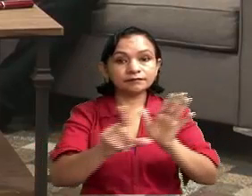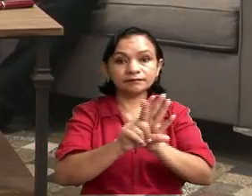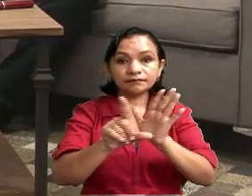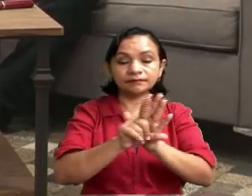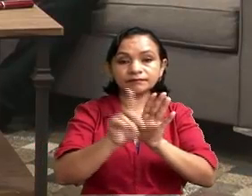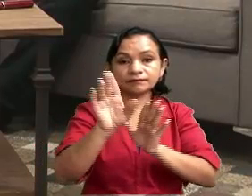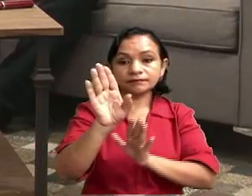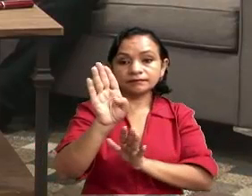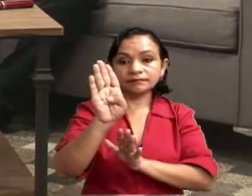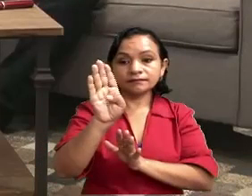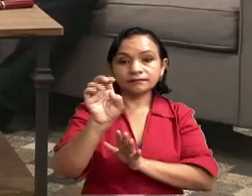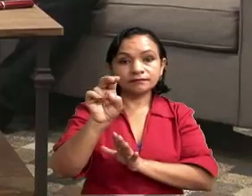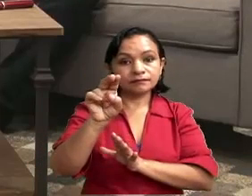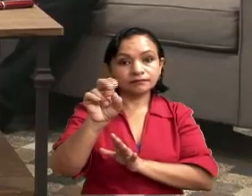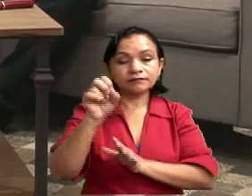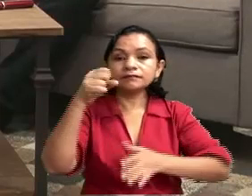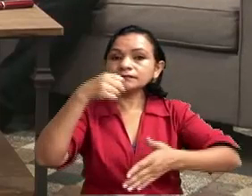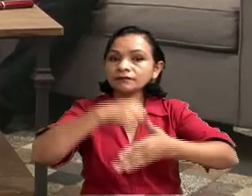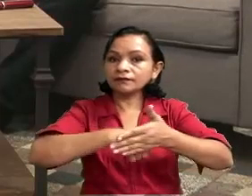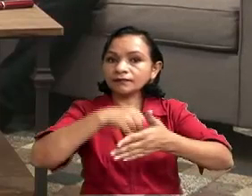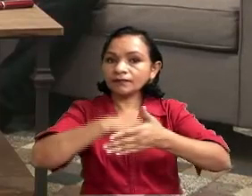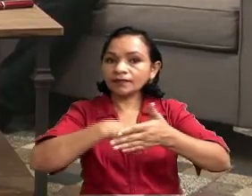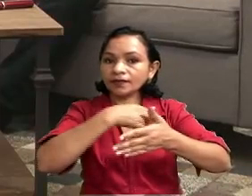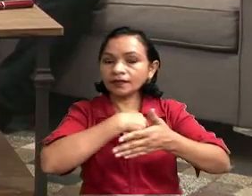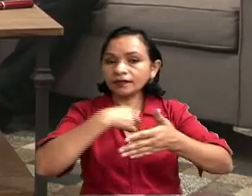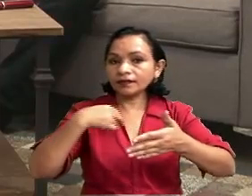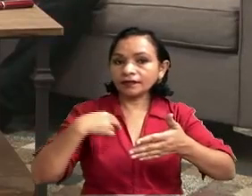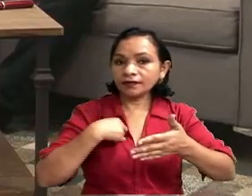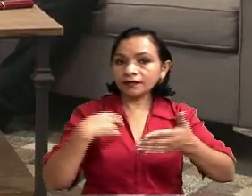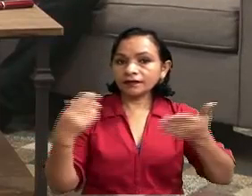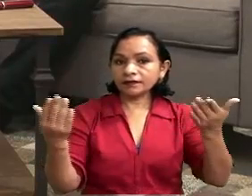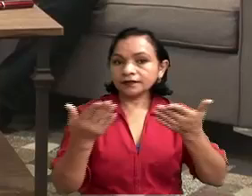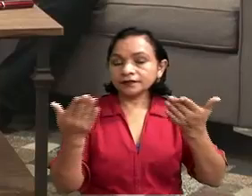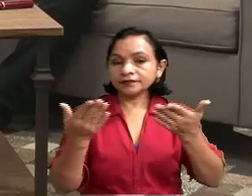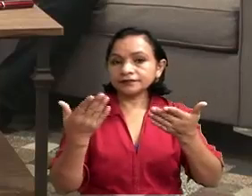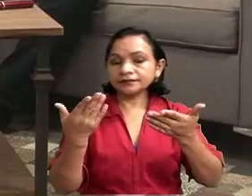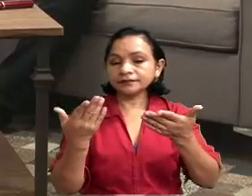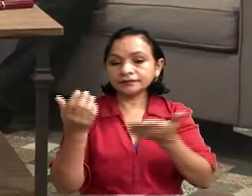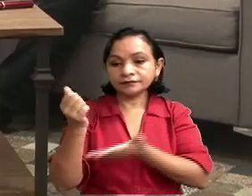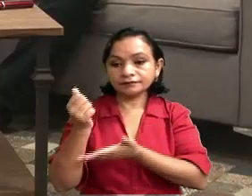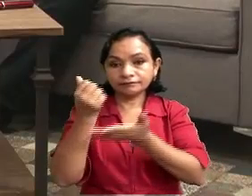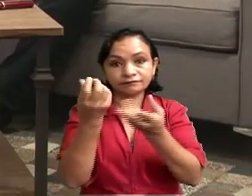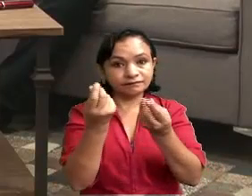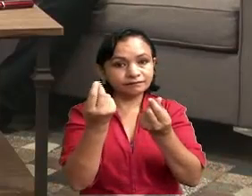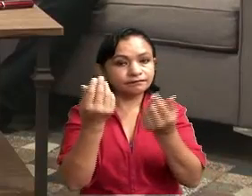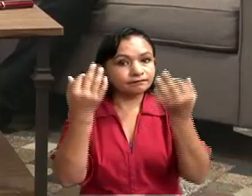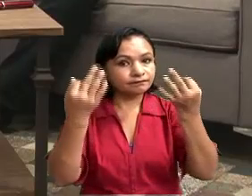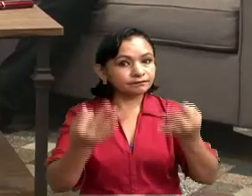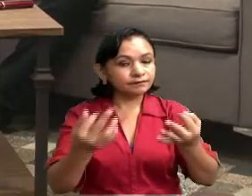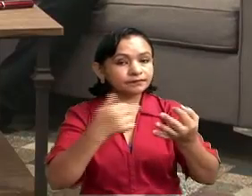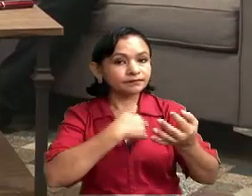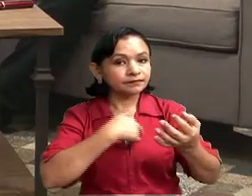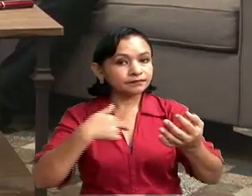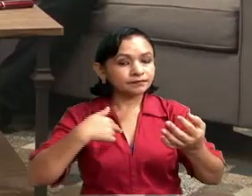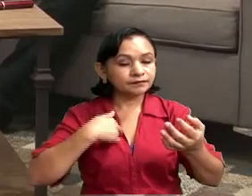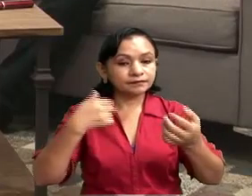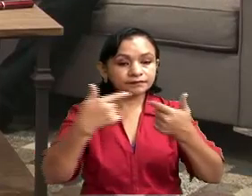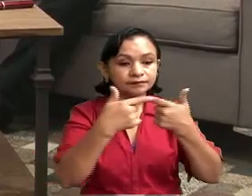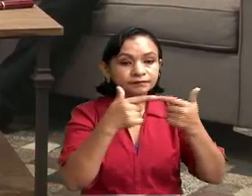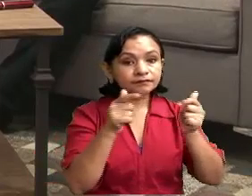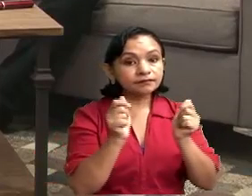de bonos para el fortalecimiento de la solidez financiera y creó un